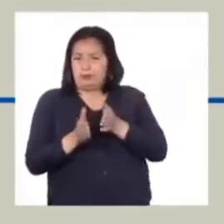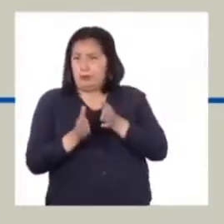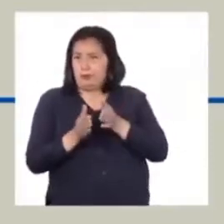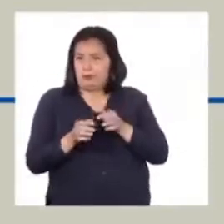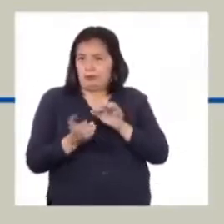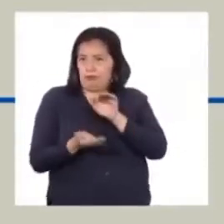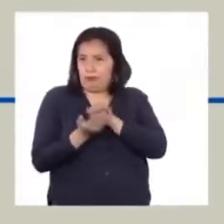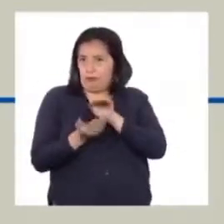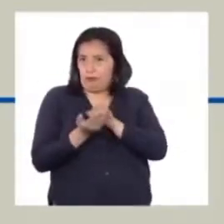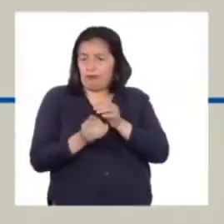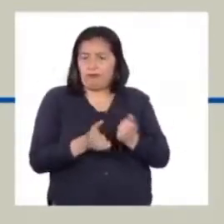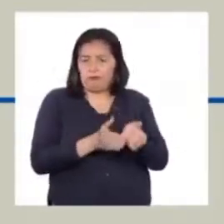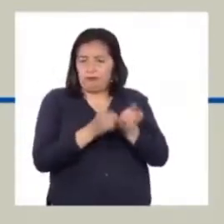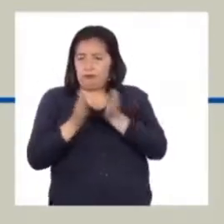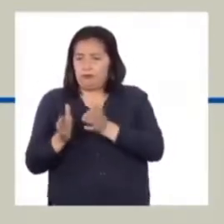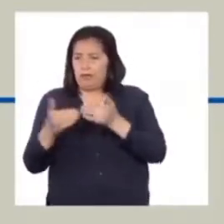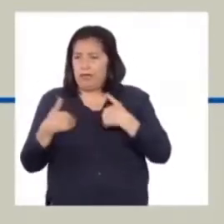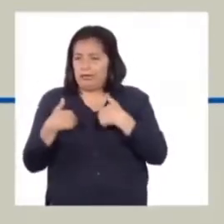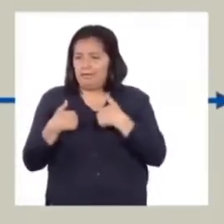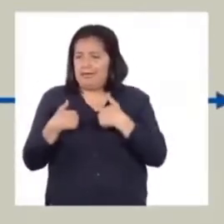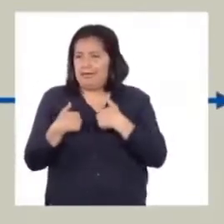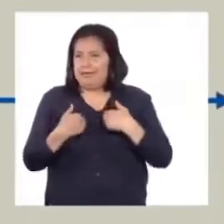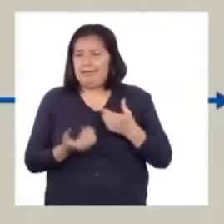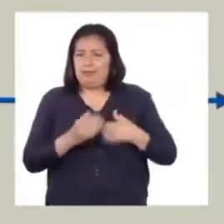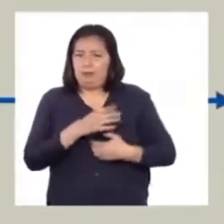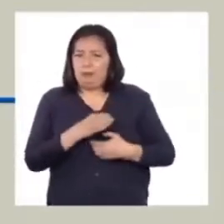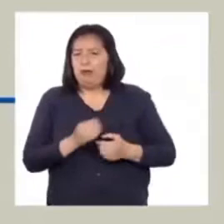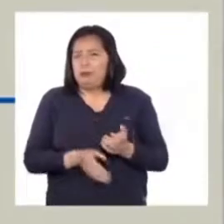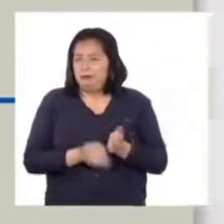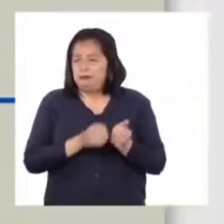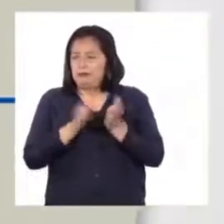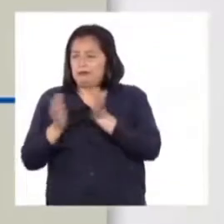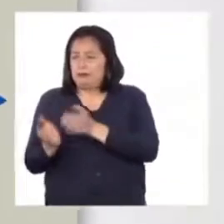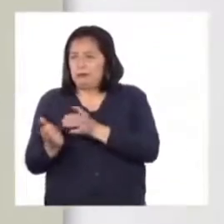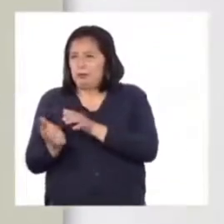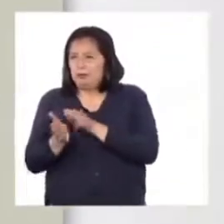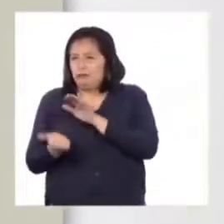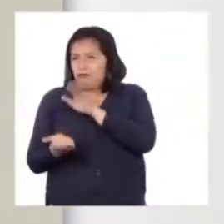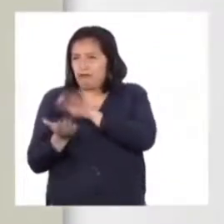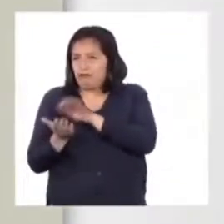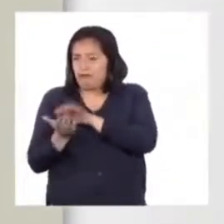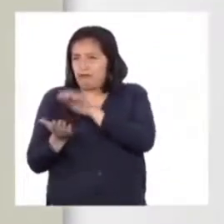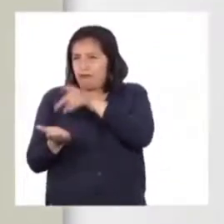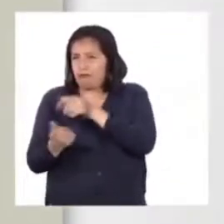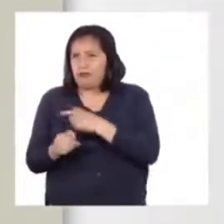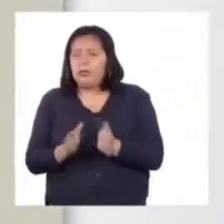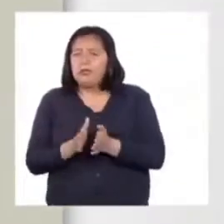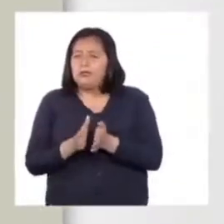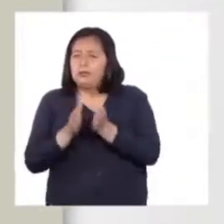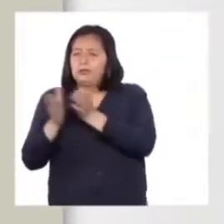Anfibios, mamíferos, reptiles, invertebrados.